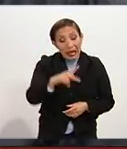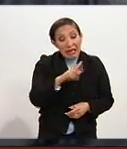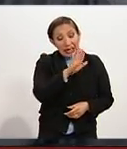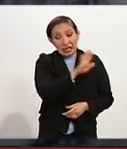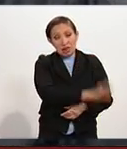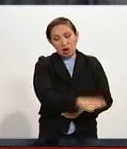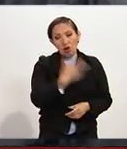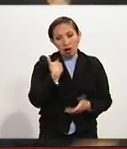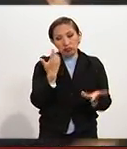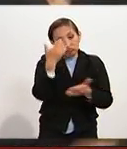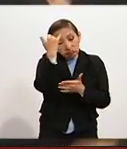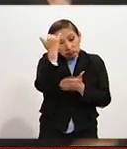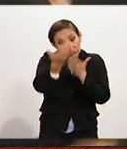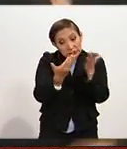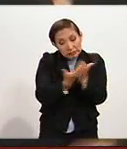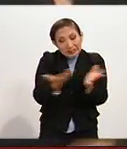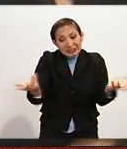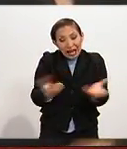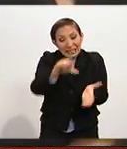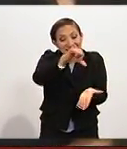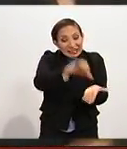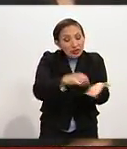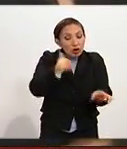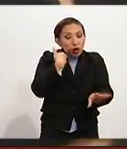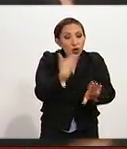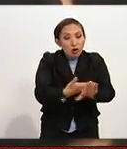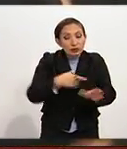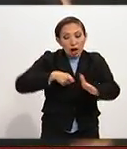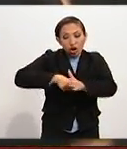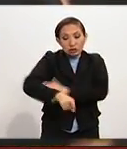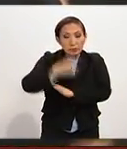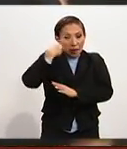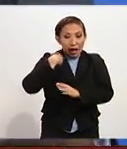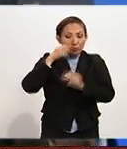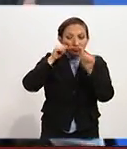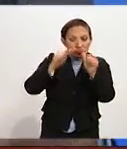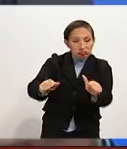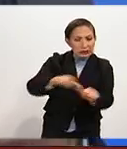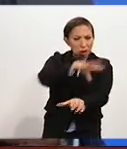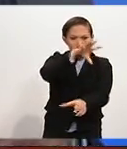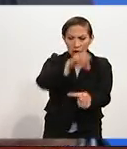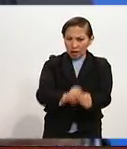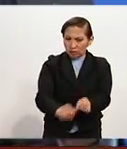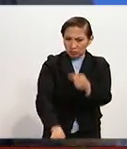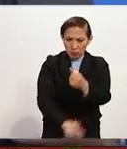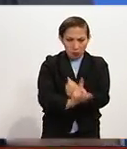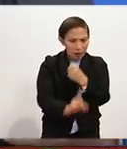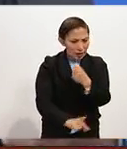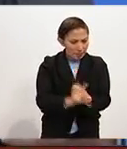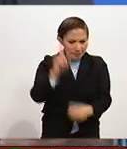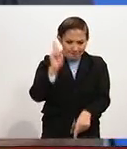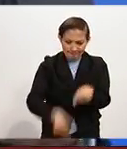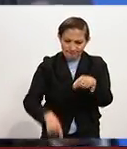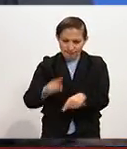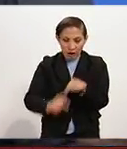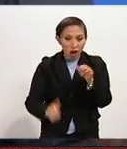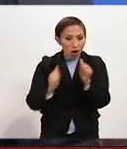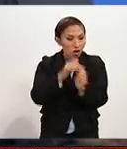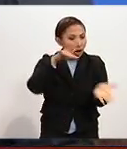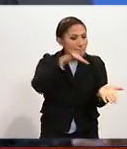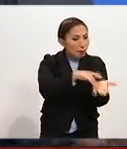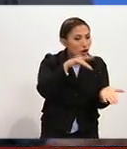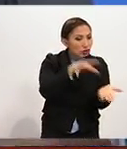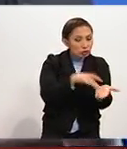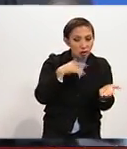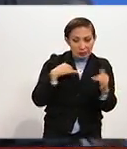dijo, está proponiendo que se construya un centro anticorrupción para abordar el tema de manera integral, es decir, con incentivos y